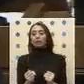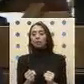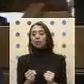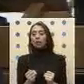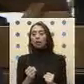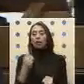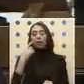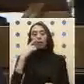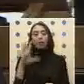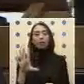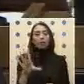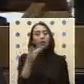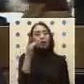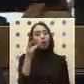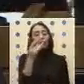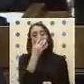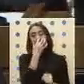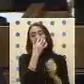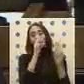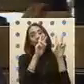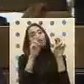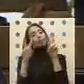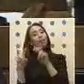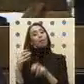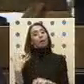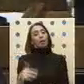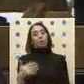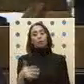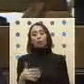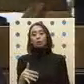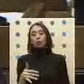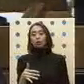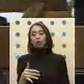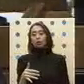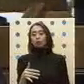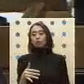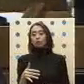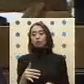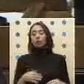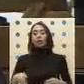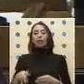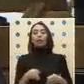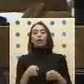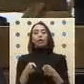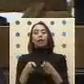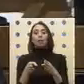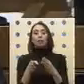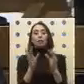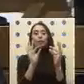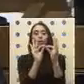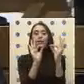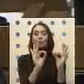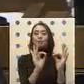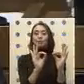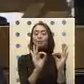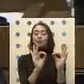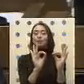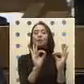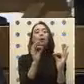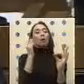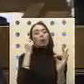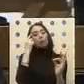encontrar frente a temas relevantes un camino determinado para